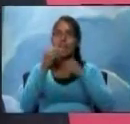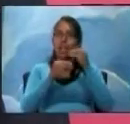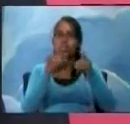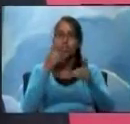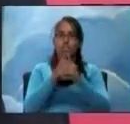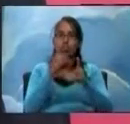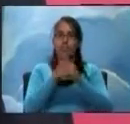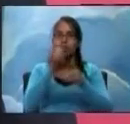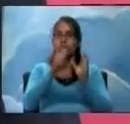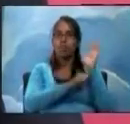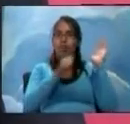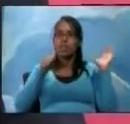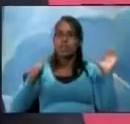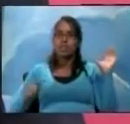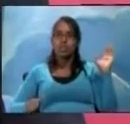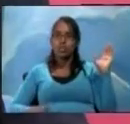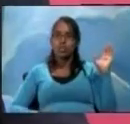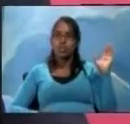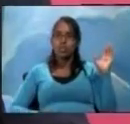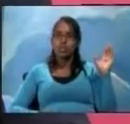los discípulos al Señor Jesús.